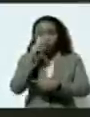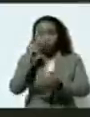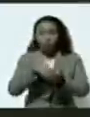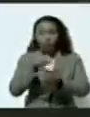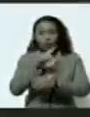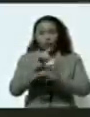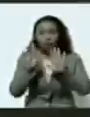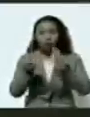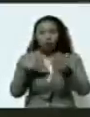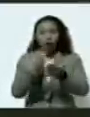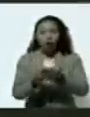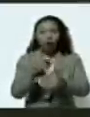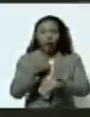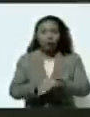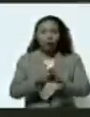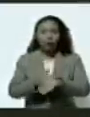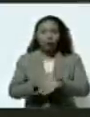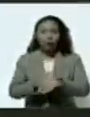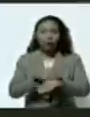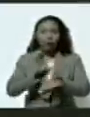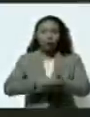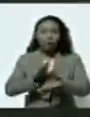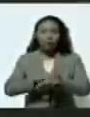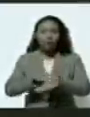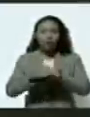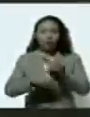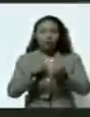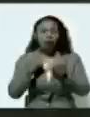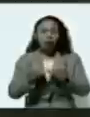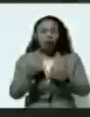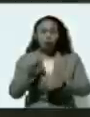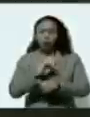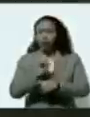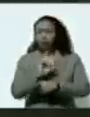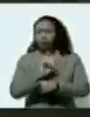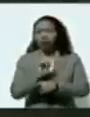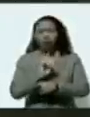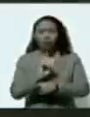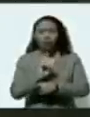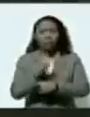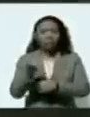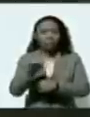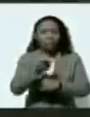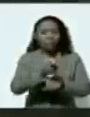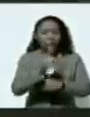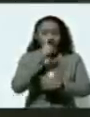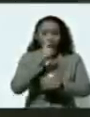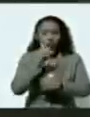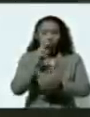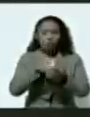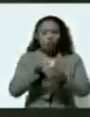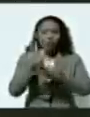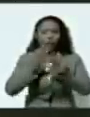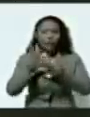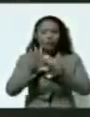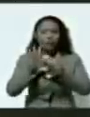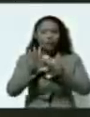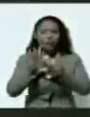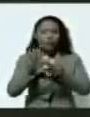o hasta el momento los hechos que se le imputan actualmente, no, se está buscando desde el año 2015, desde el